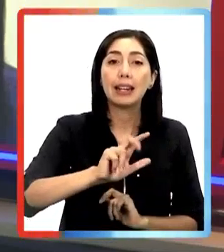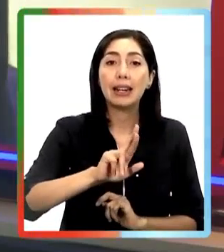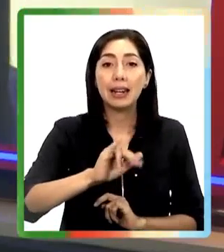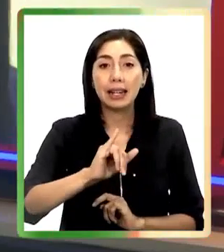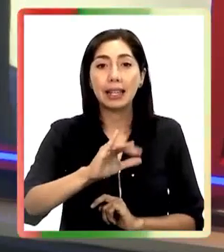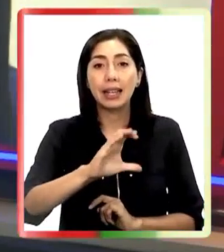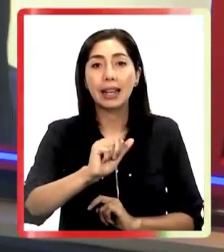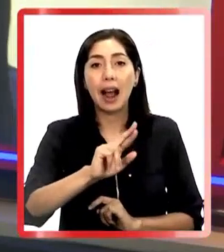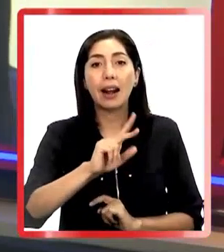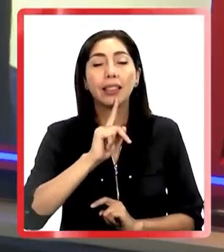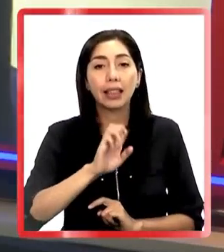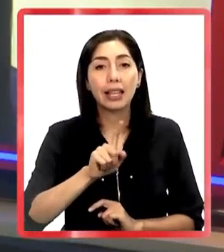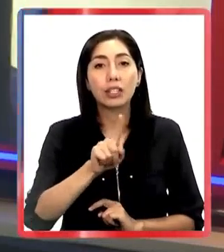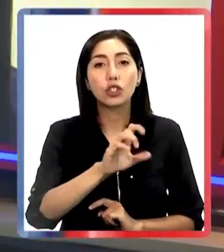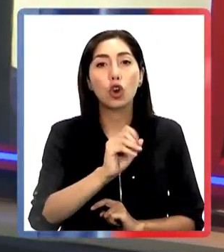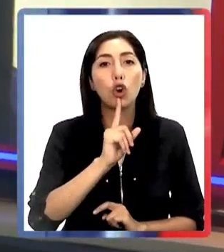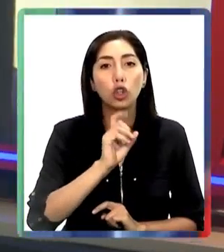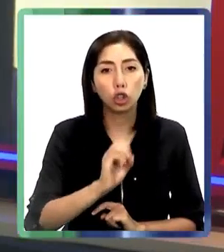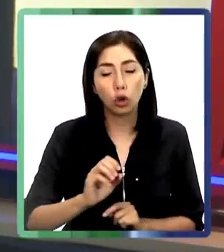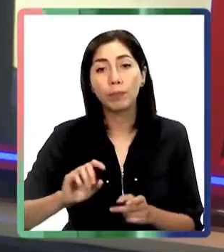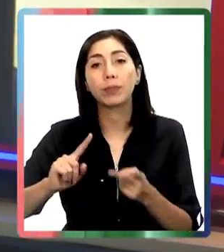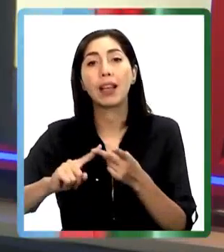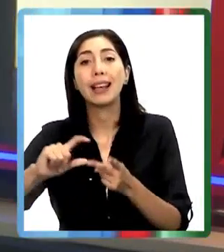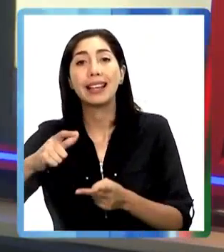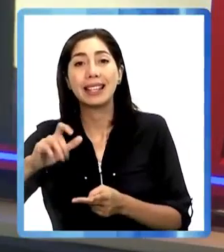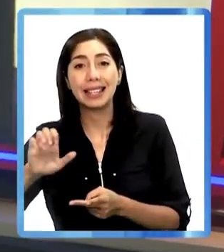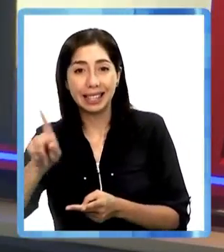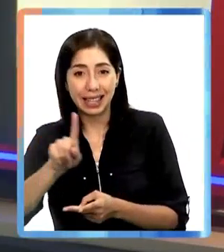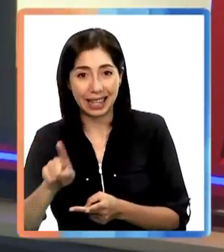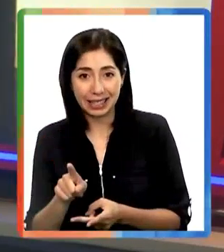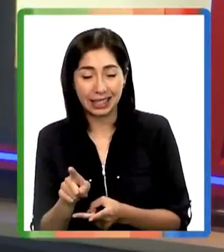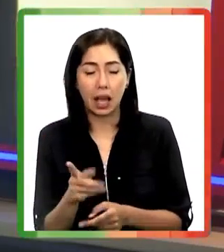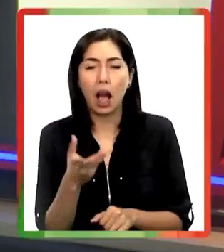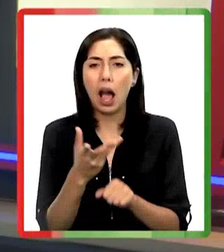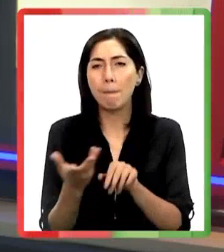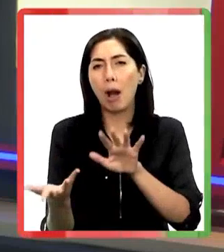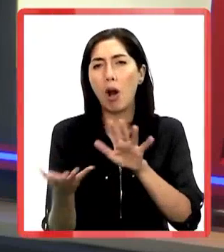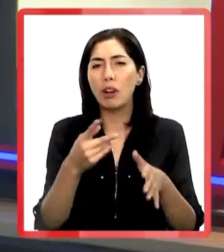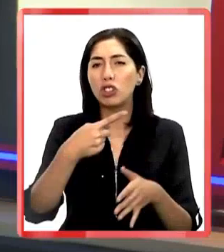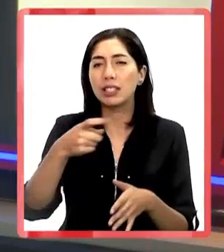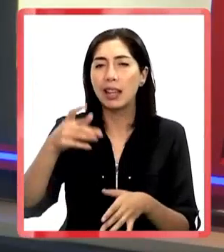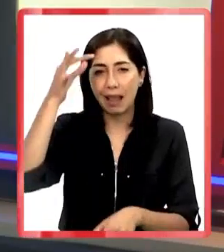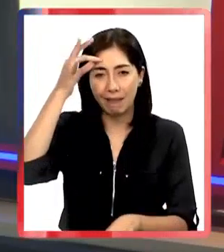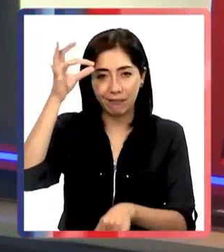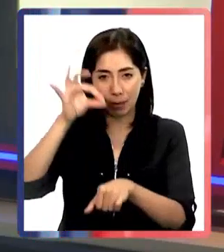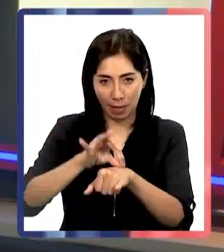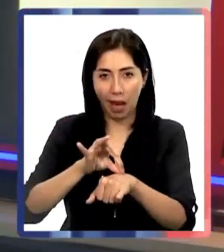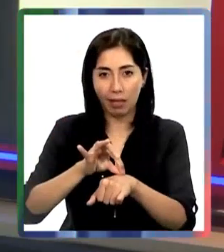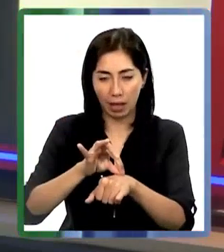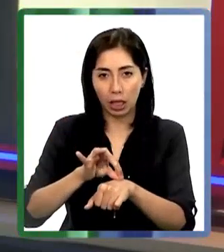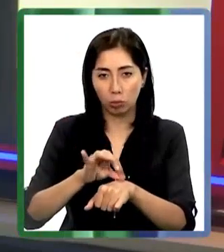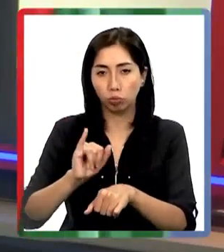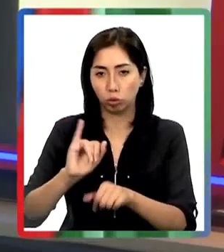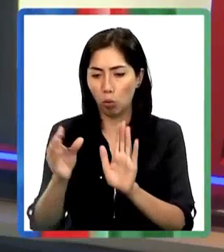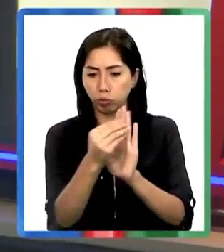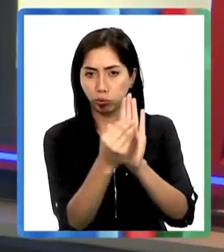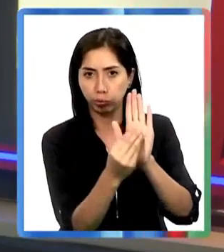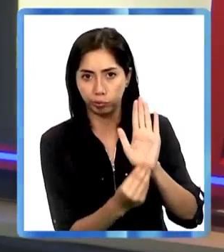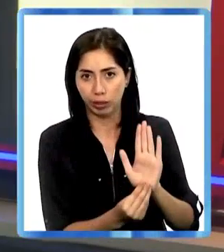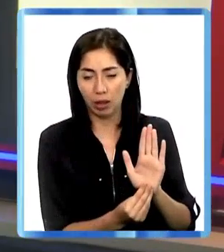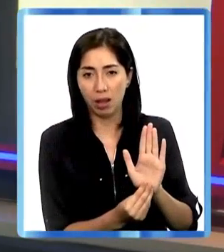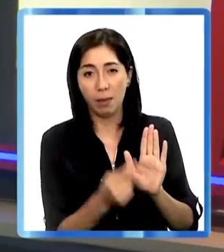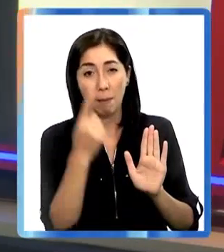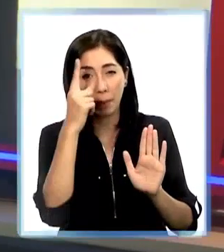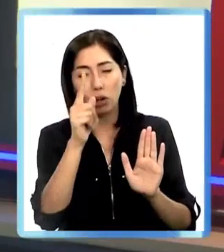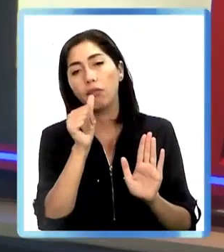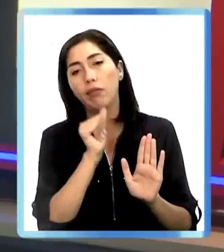uno lo sumara, la cobertura son aproximadamente un poco más de 100 enfermedades que son cubiertas, pero de todas maneras